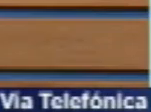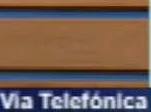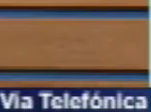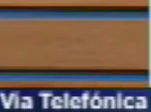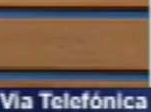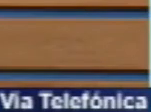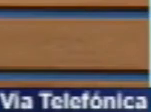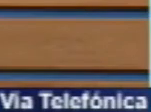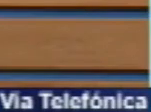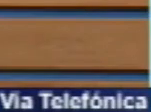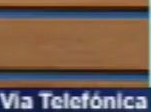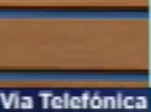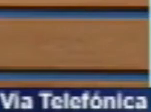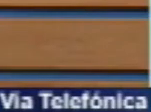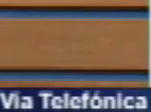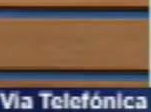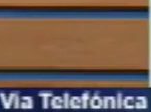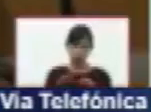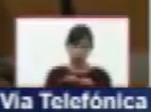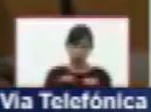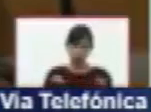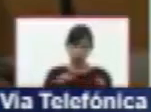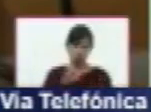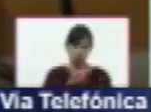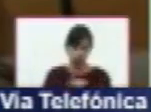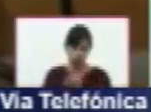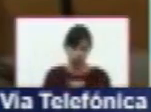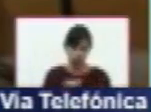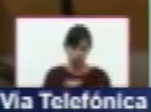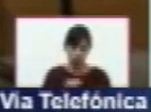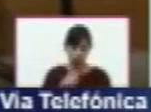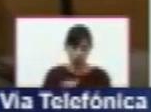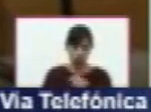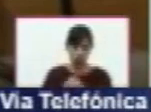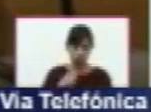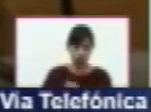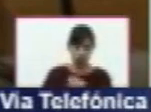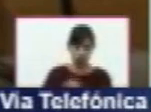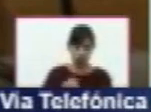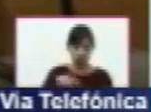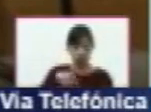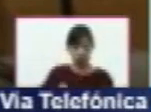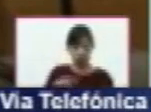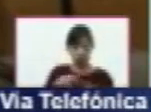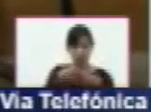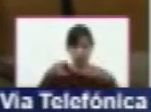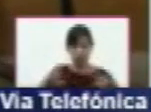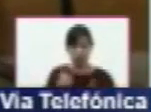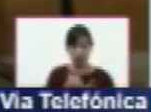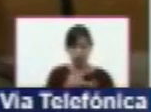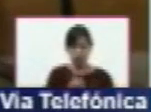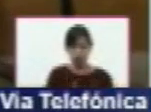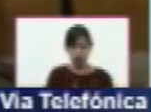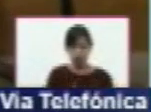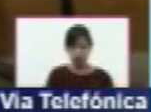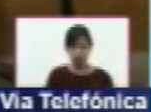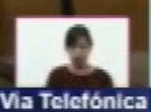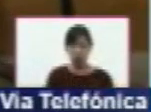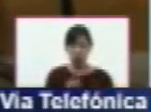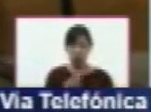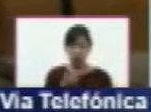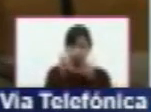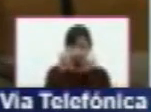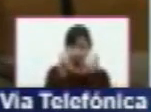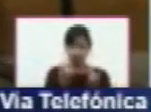comparación no es del todo válida. Por ejemplo, la aprobación del INE. Además, déjame poner un contexto.